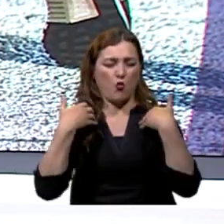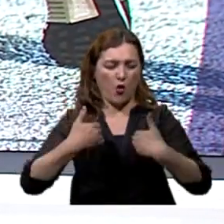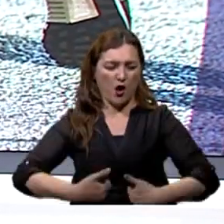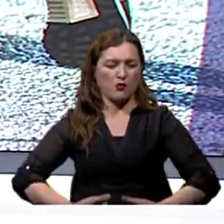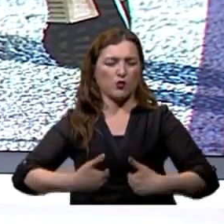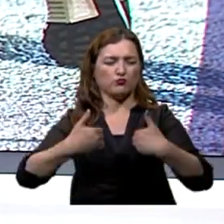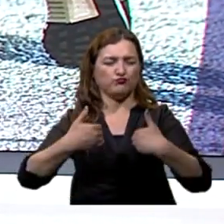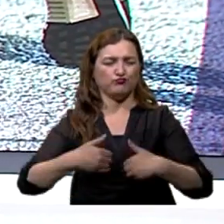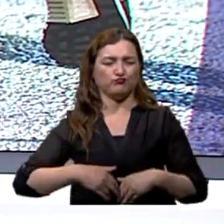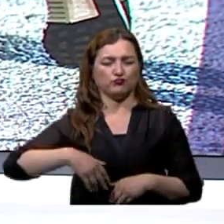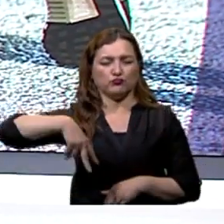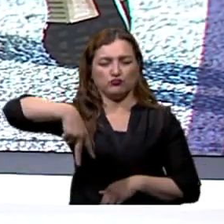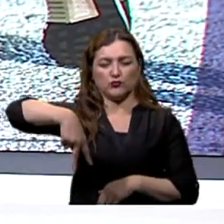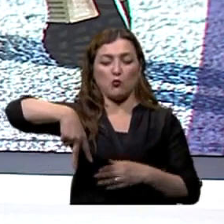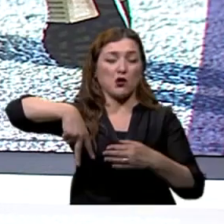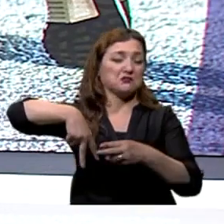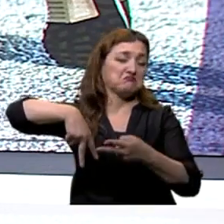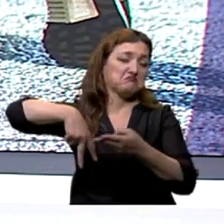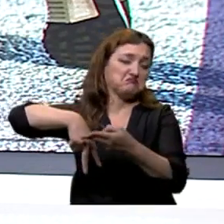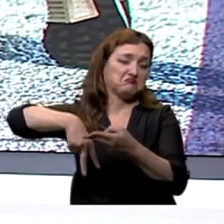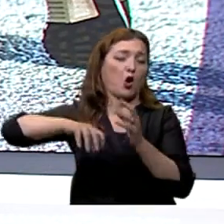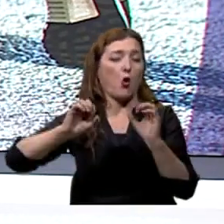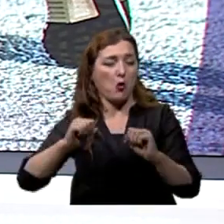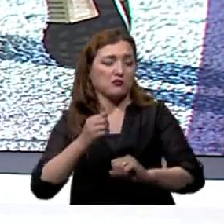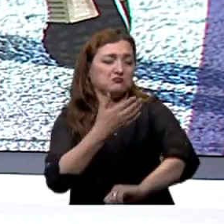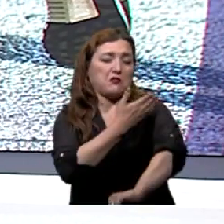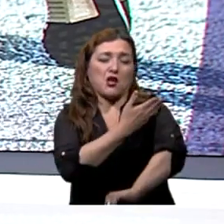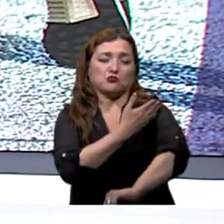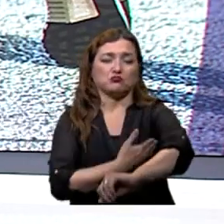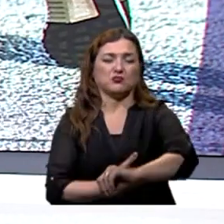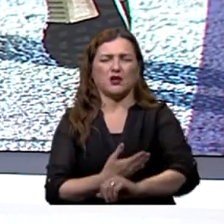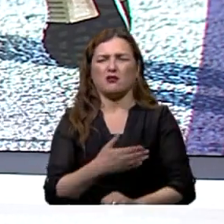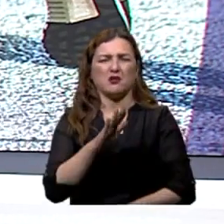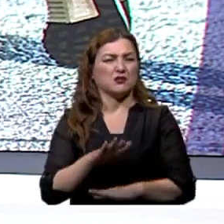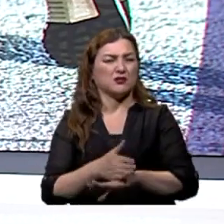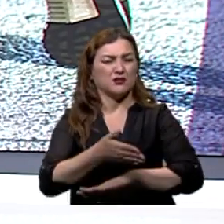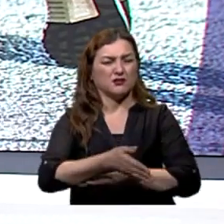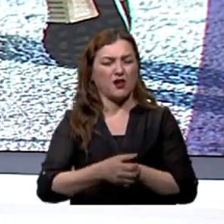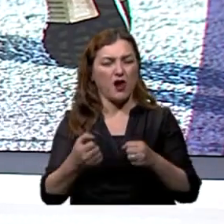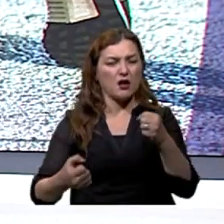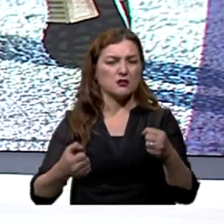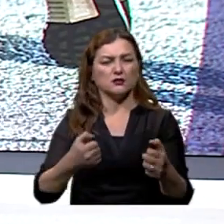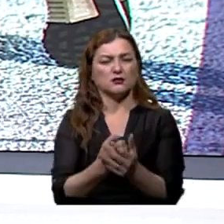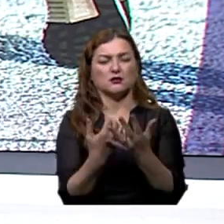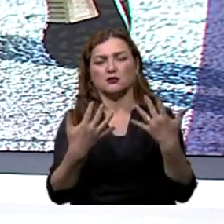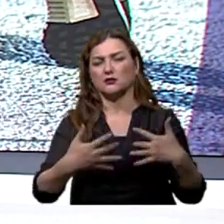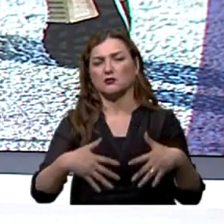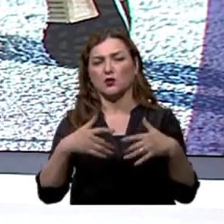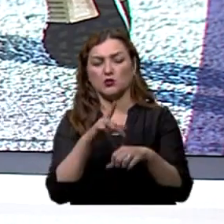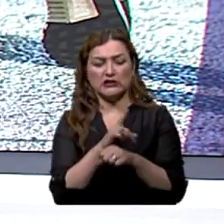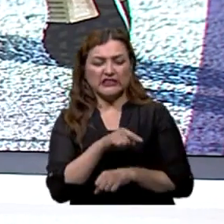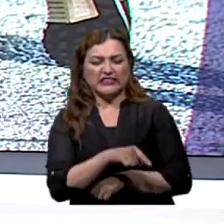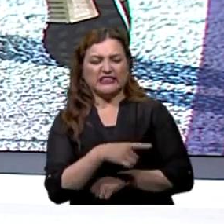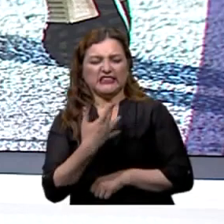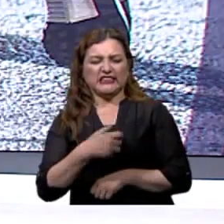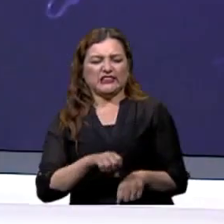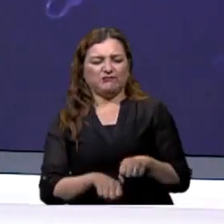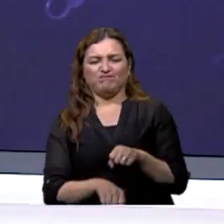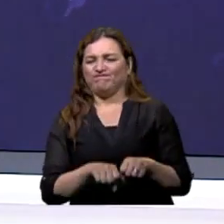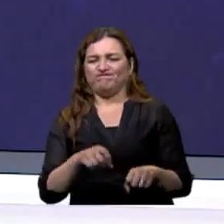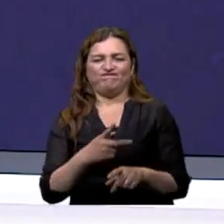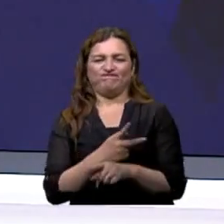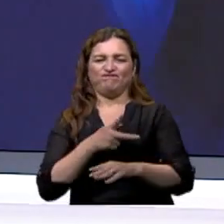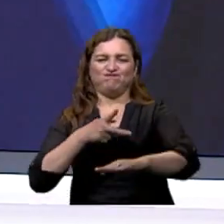de una extremidad, a menudo requerido después de una lesión grave o severa que nos obliga a los médicos a amputar.